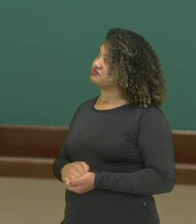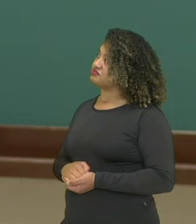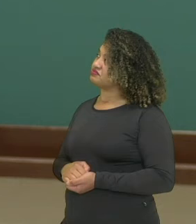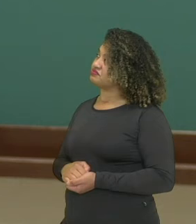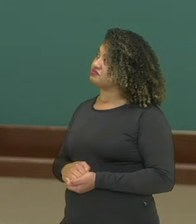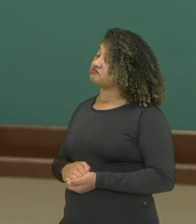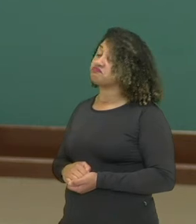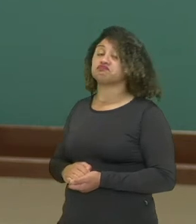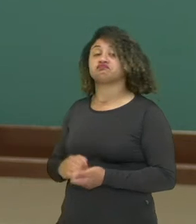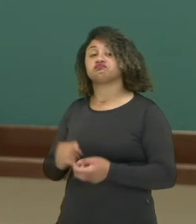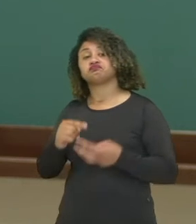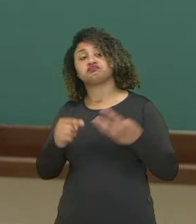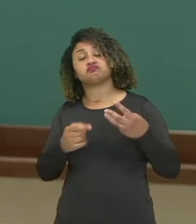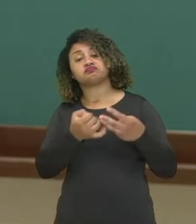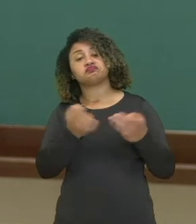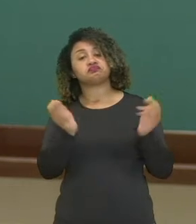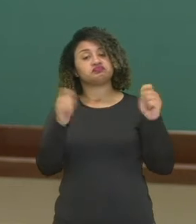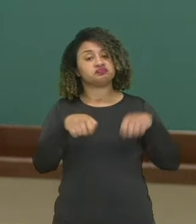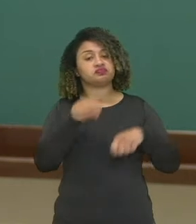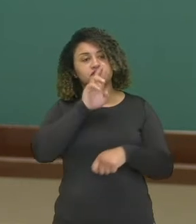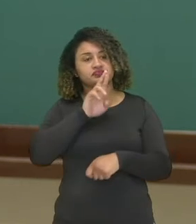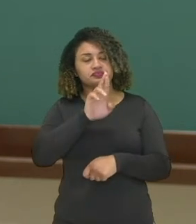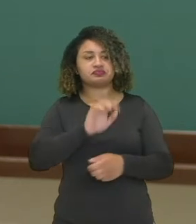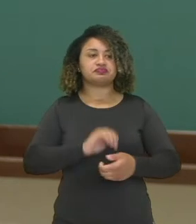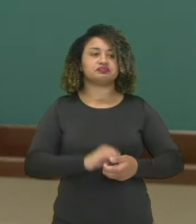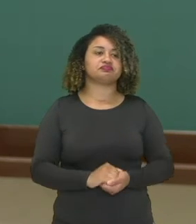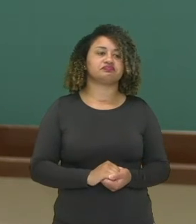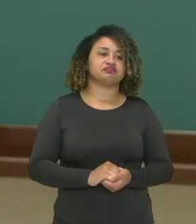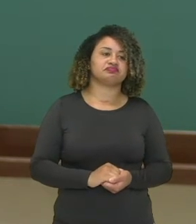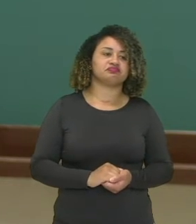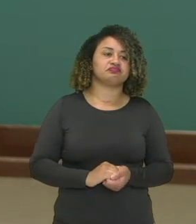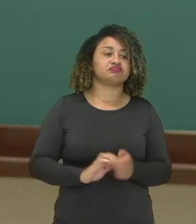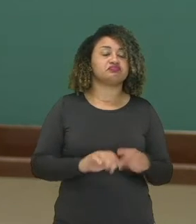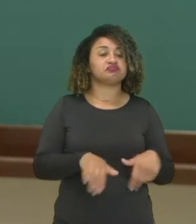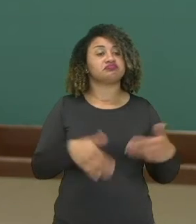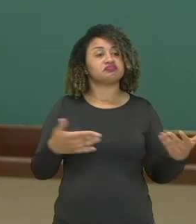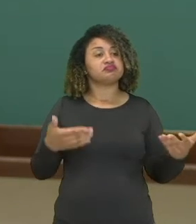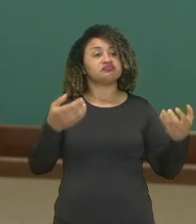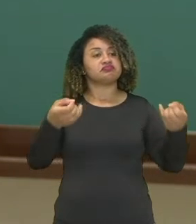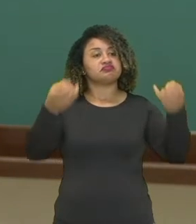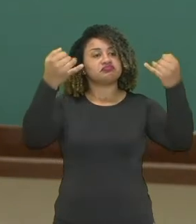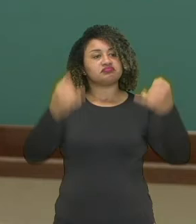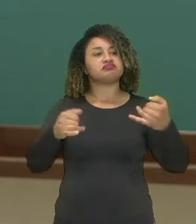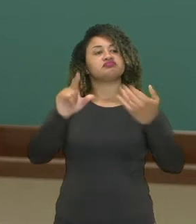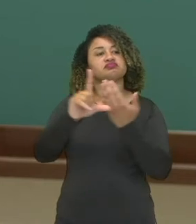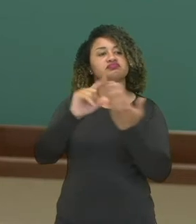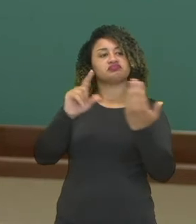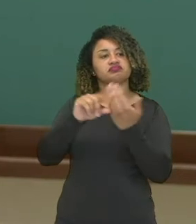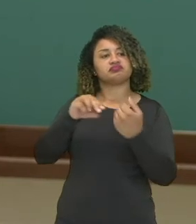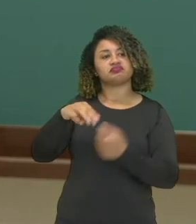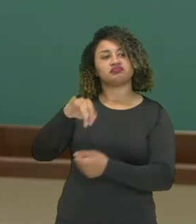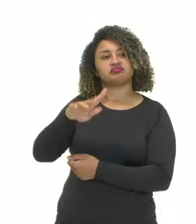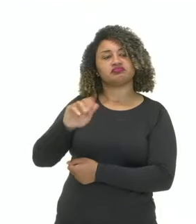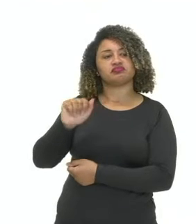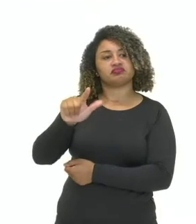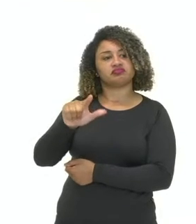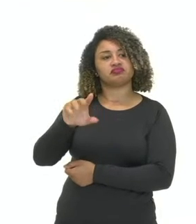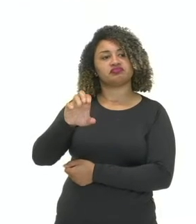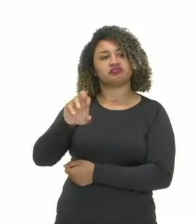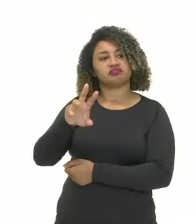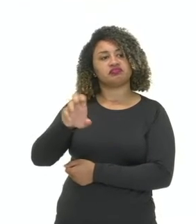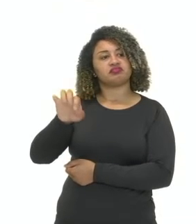de respuesta. A saber, ya que estamos hablando de Miguel Cervantes, a saber, ¿quién fue Miguel